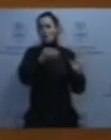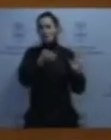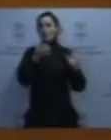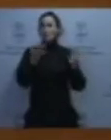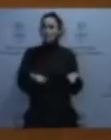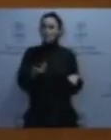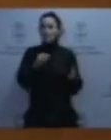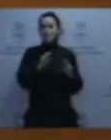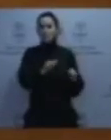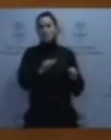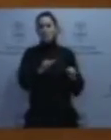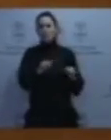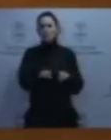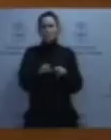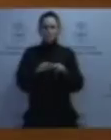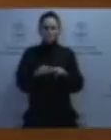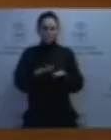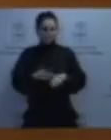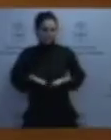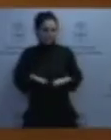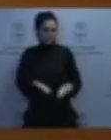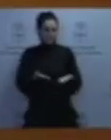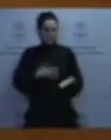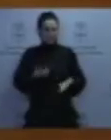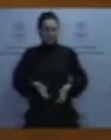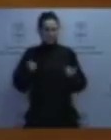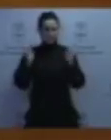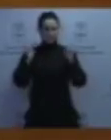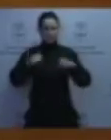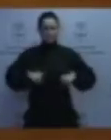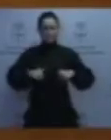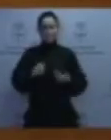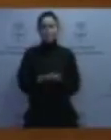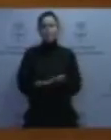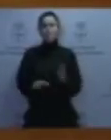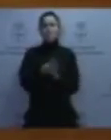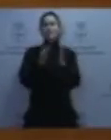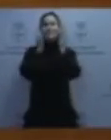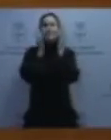el instrumento para hacerlo. Esta proposición de ley va a ser la prueba del algodón